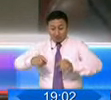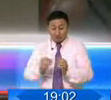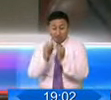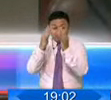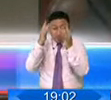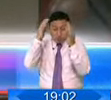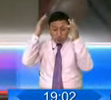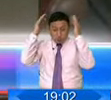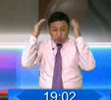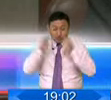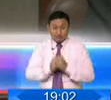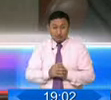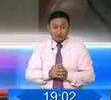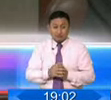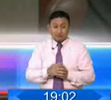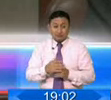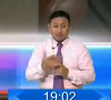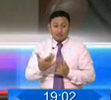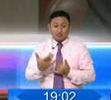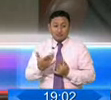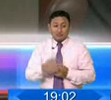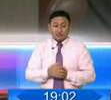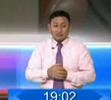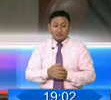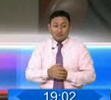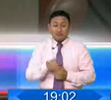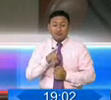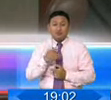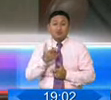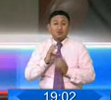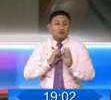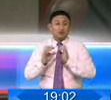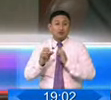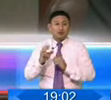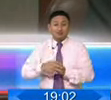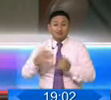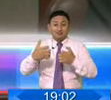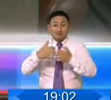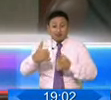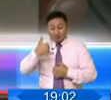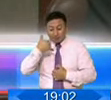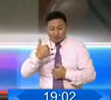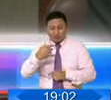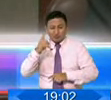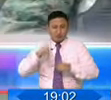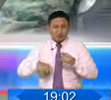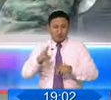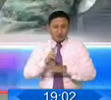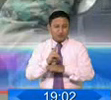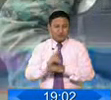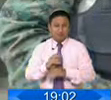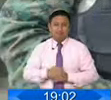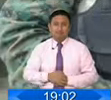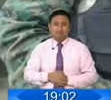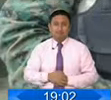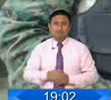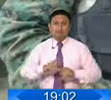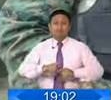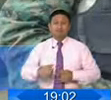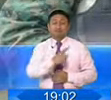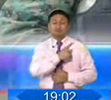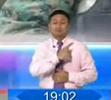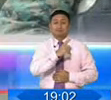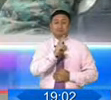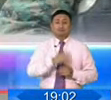selvática, no puede, en realidad, ni siquiera los medios de comunicación son factibles utilizarlos. En el caso del cabo segundo